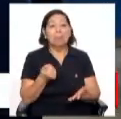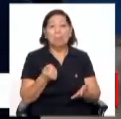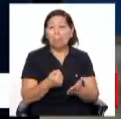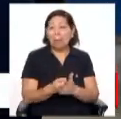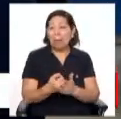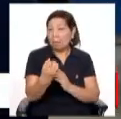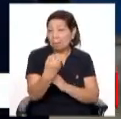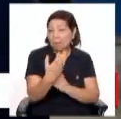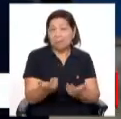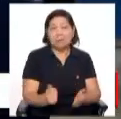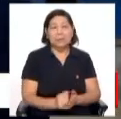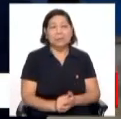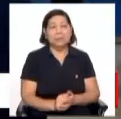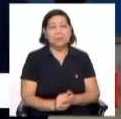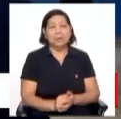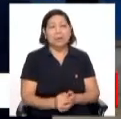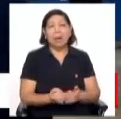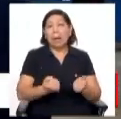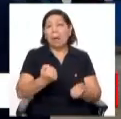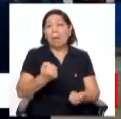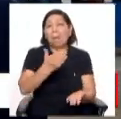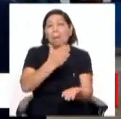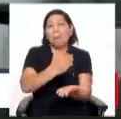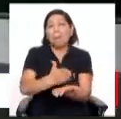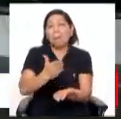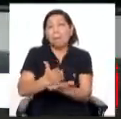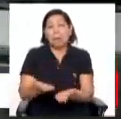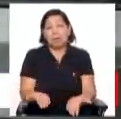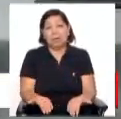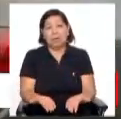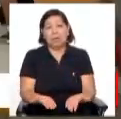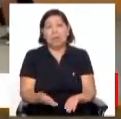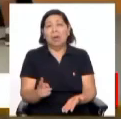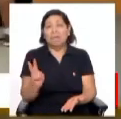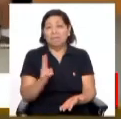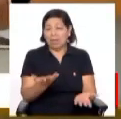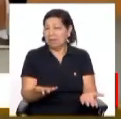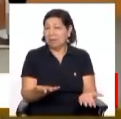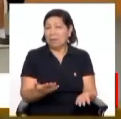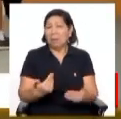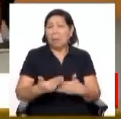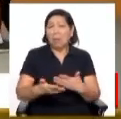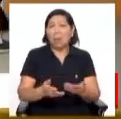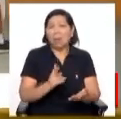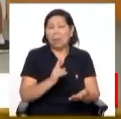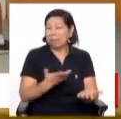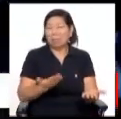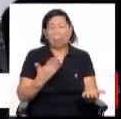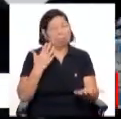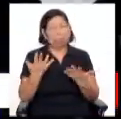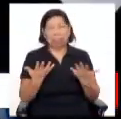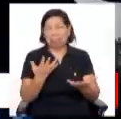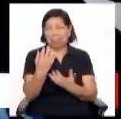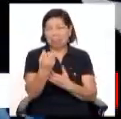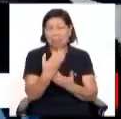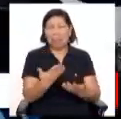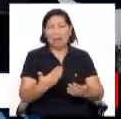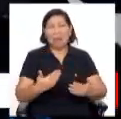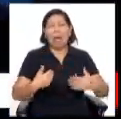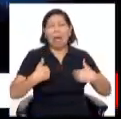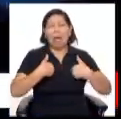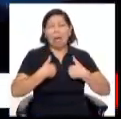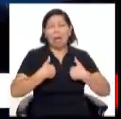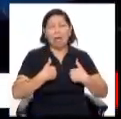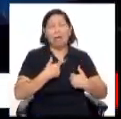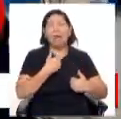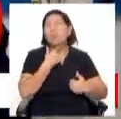semáforo. Y hay carros que se estacionan cuando está en verde y hay carros que avanzan cuando están en rojo. Que veo animales en la calle y a